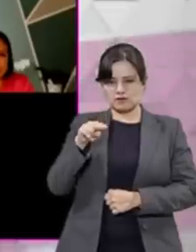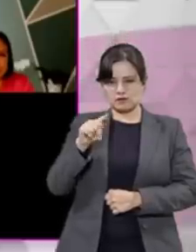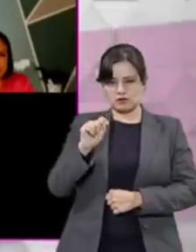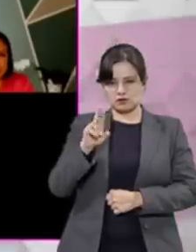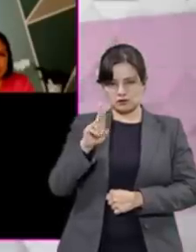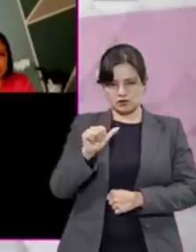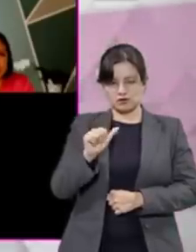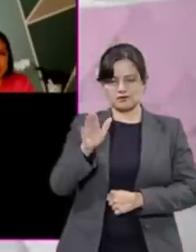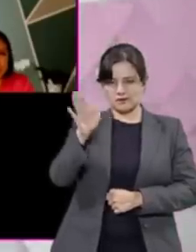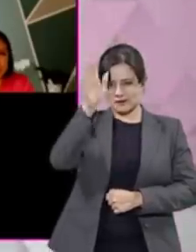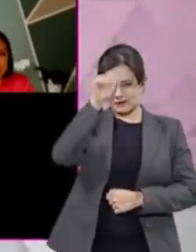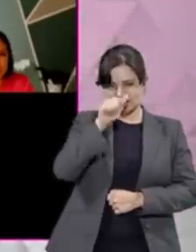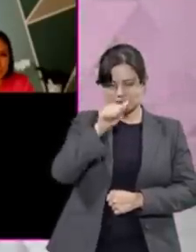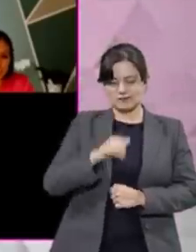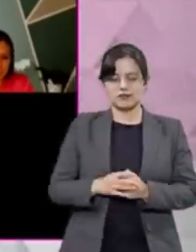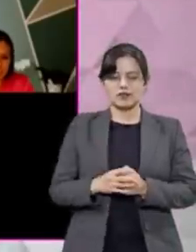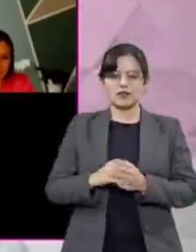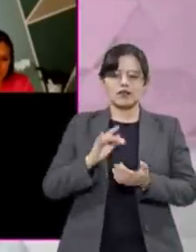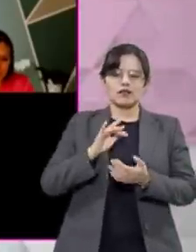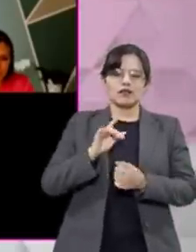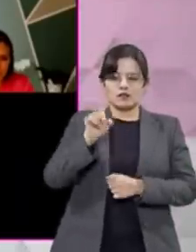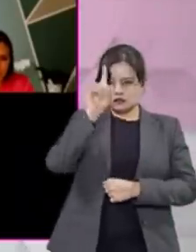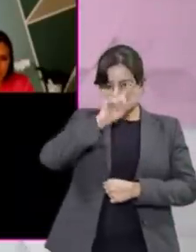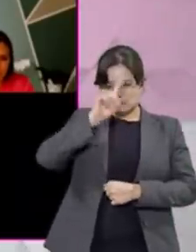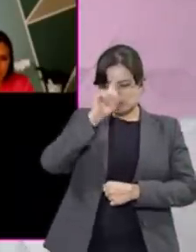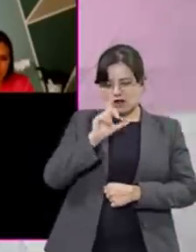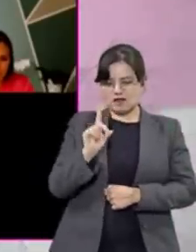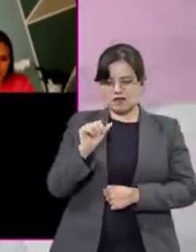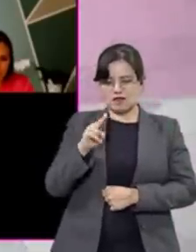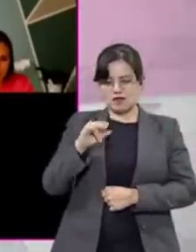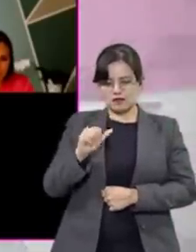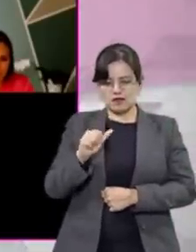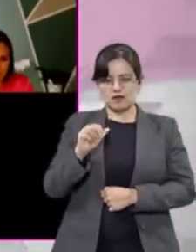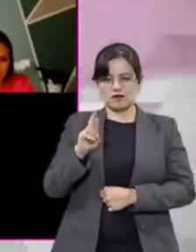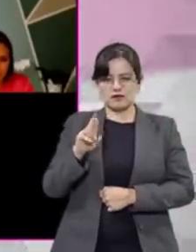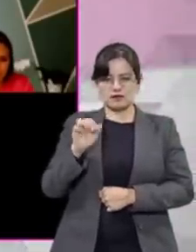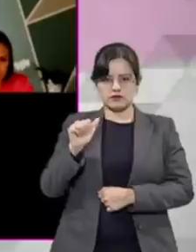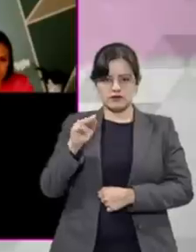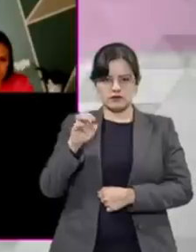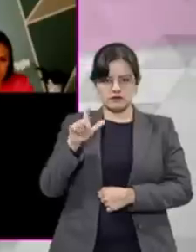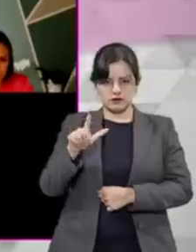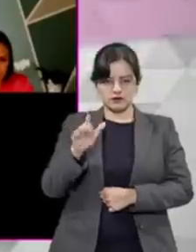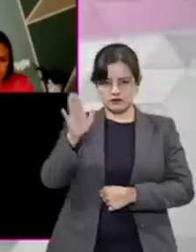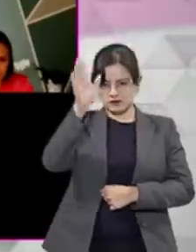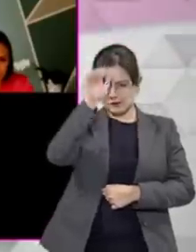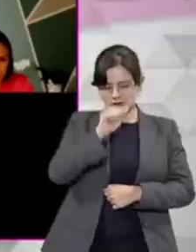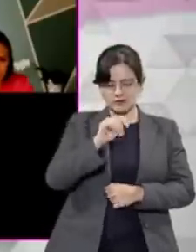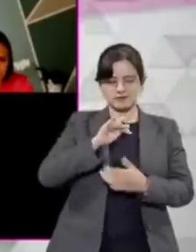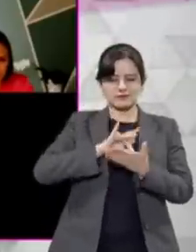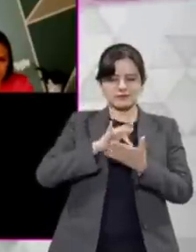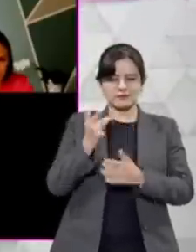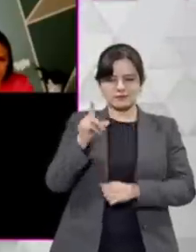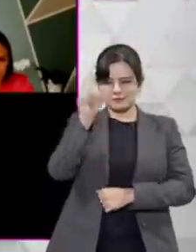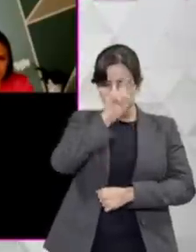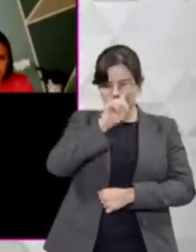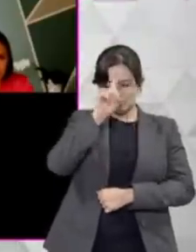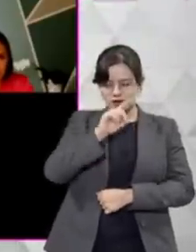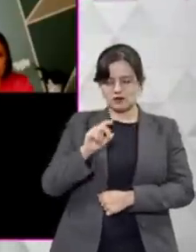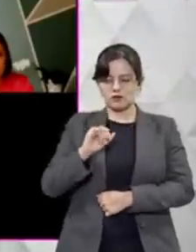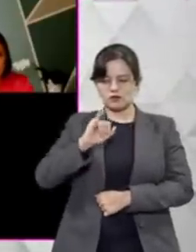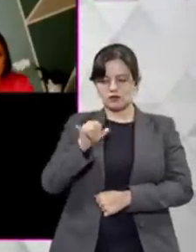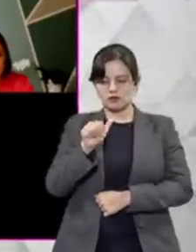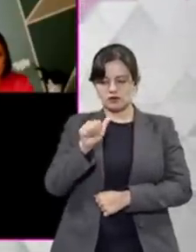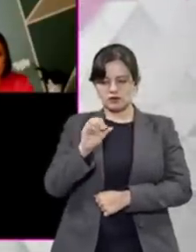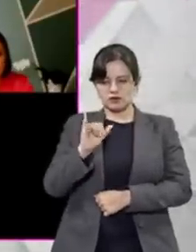sin embargo en las conferencias de la señora López en las declaraciones del mismo eh